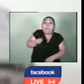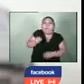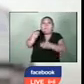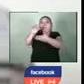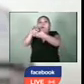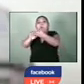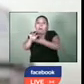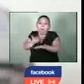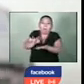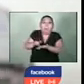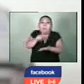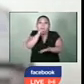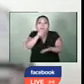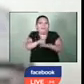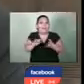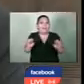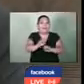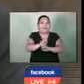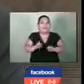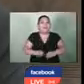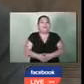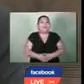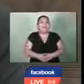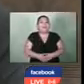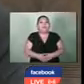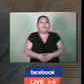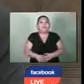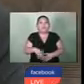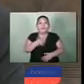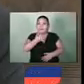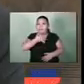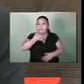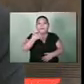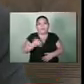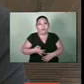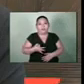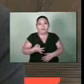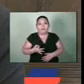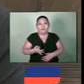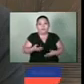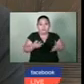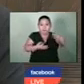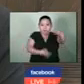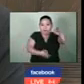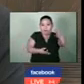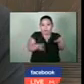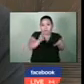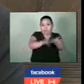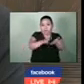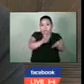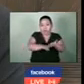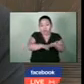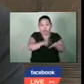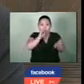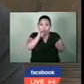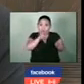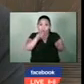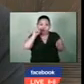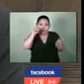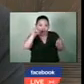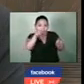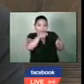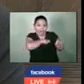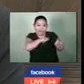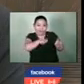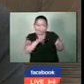contraseña para este tipo de servicios. En realidad, obviamente en el contrato está de que el cliente tiene que cuidar su usuario y su